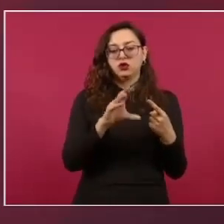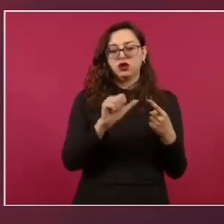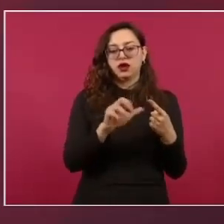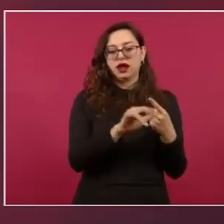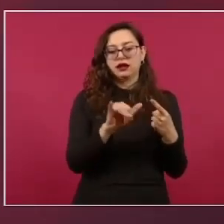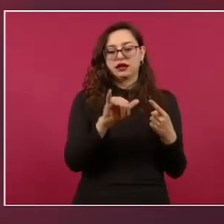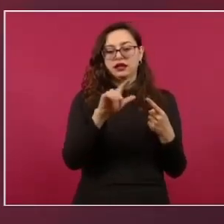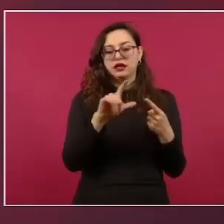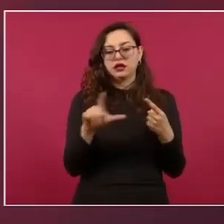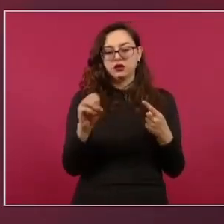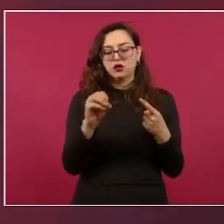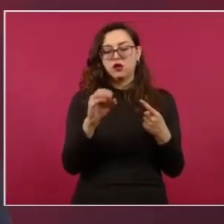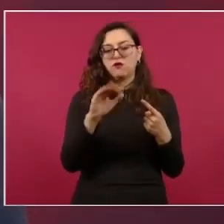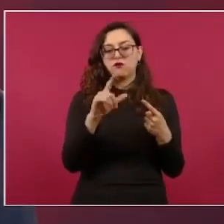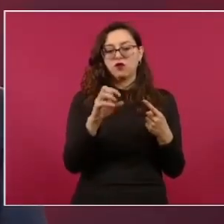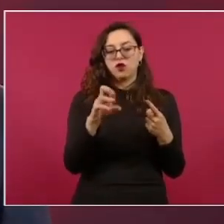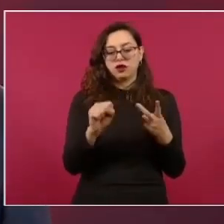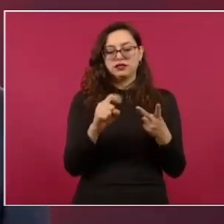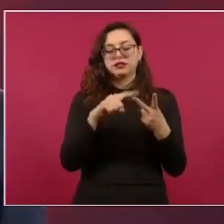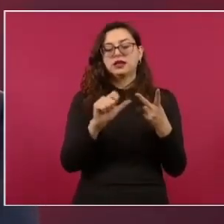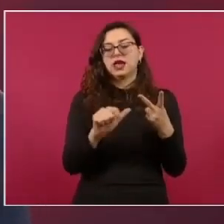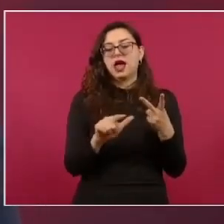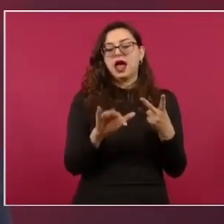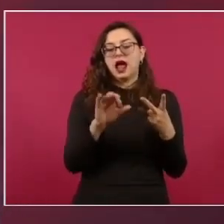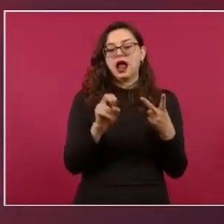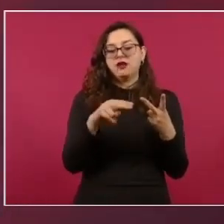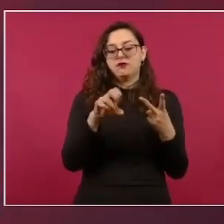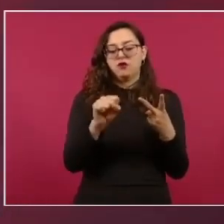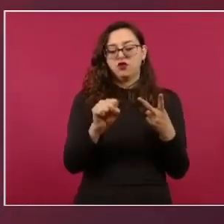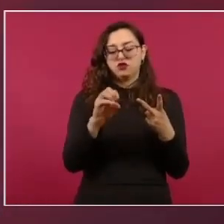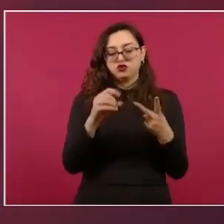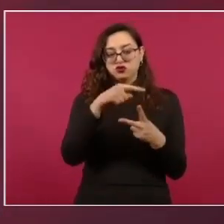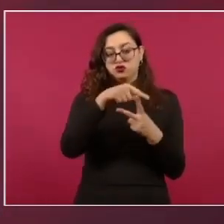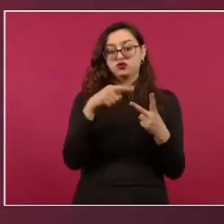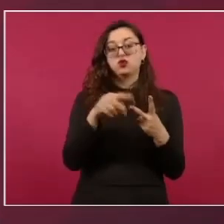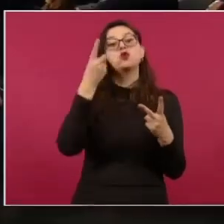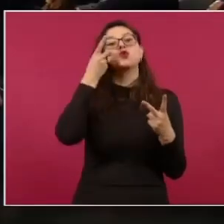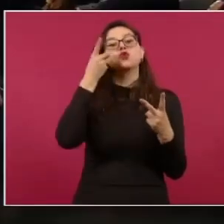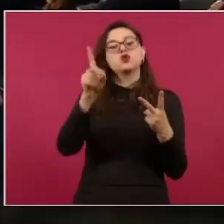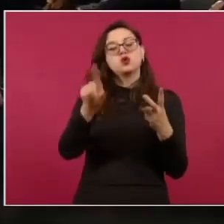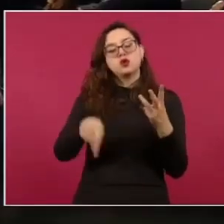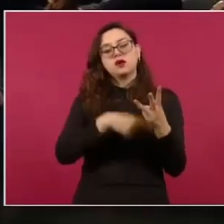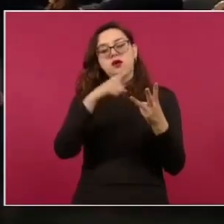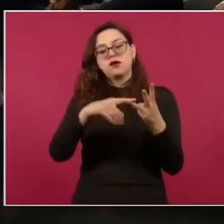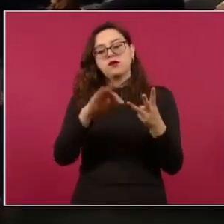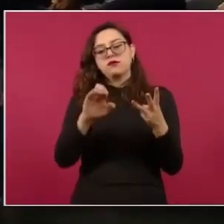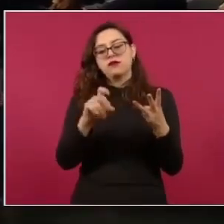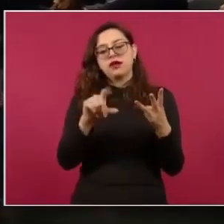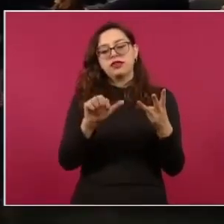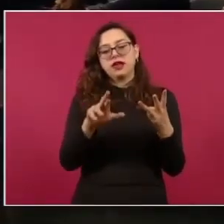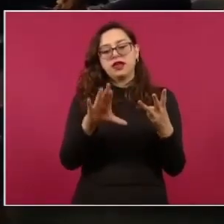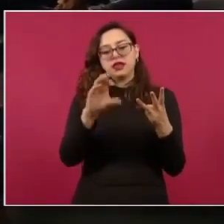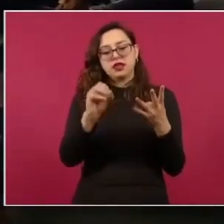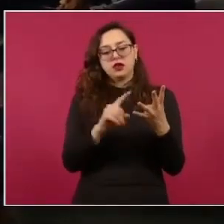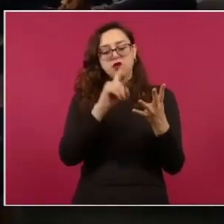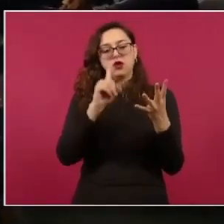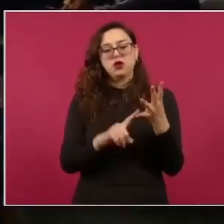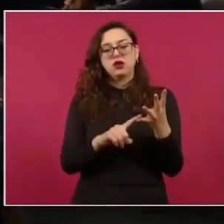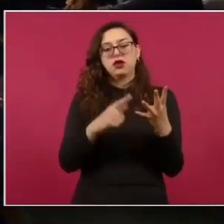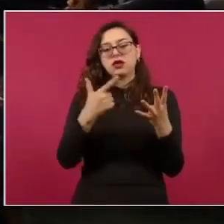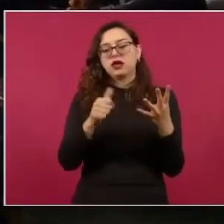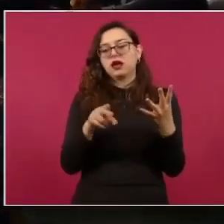Infante como propietarios y Federico Bach y Gaudencio González Garza